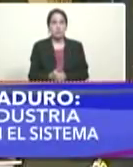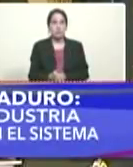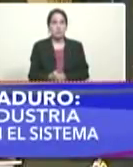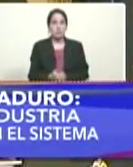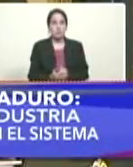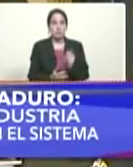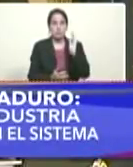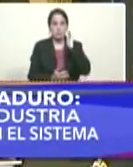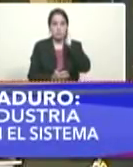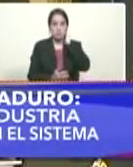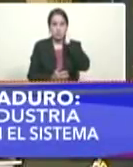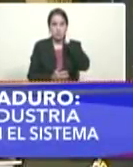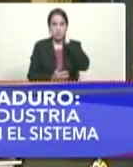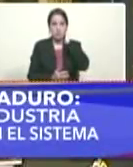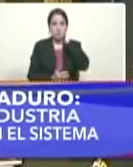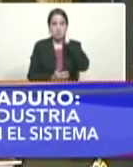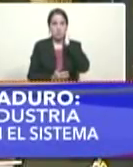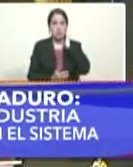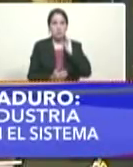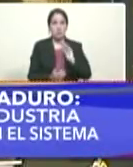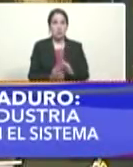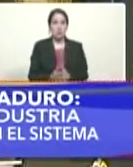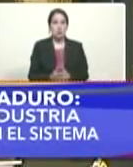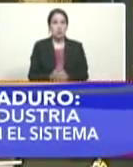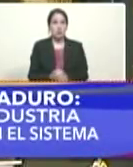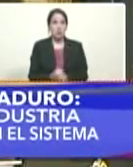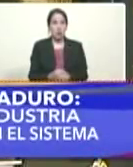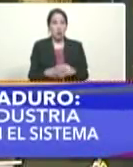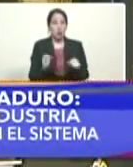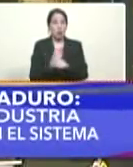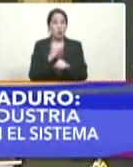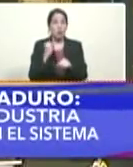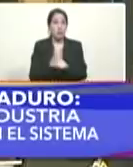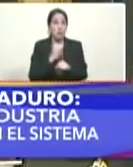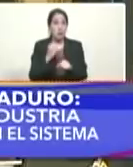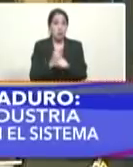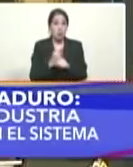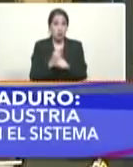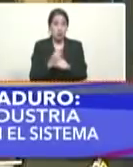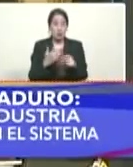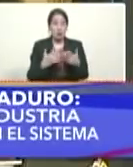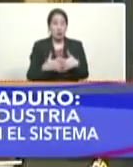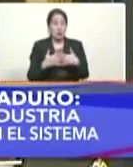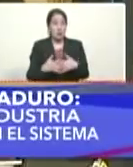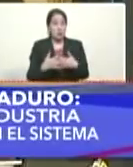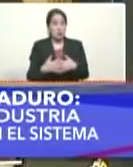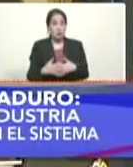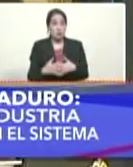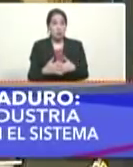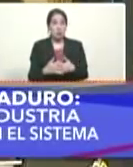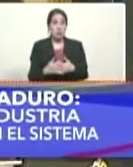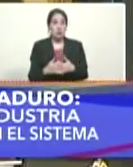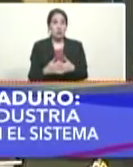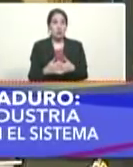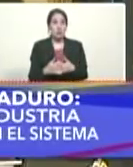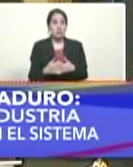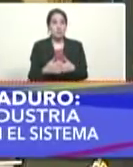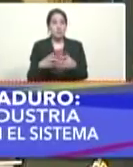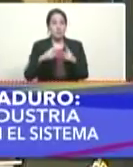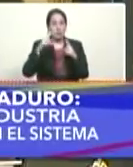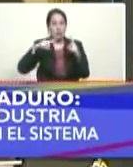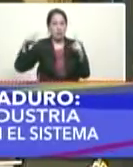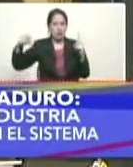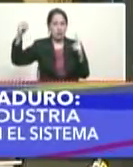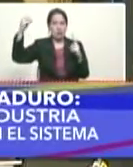paso a paso todo los trabajadores de nuestra industria eléctrica de corpoelec la